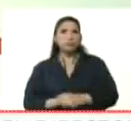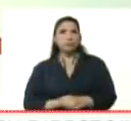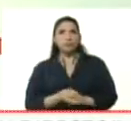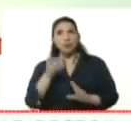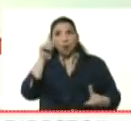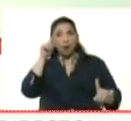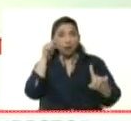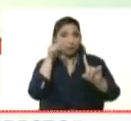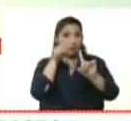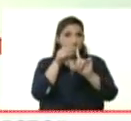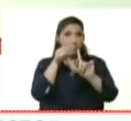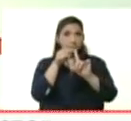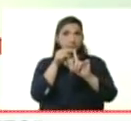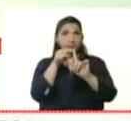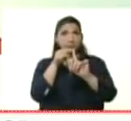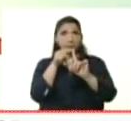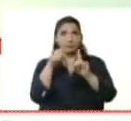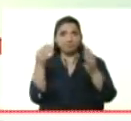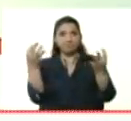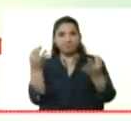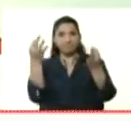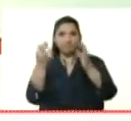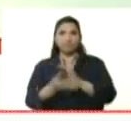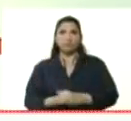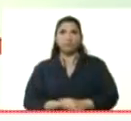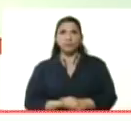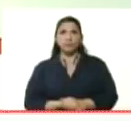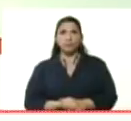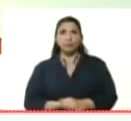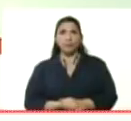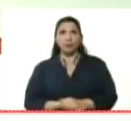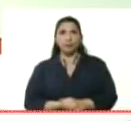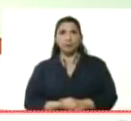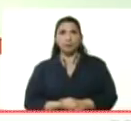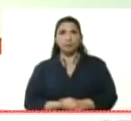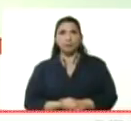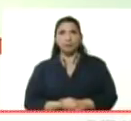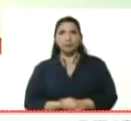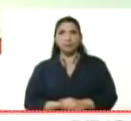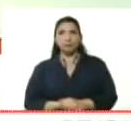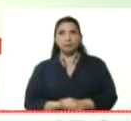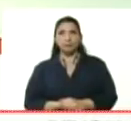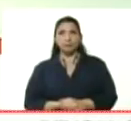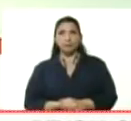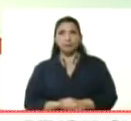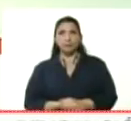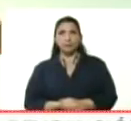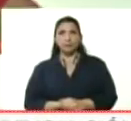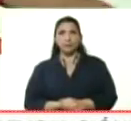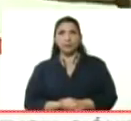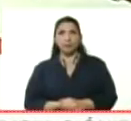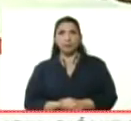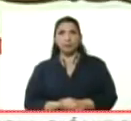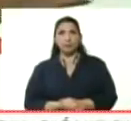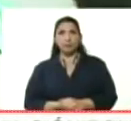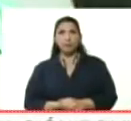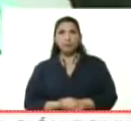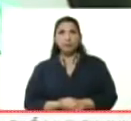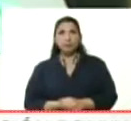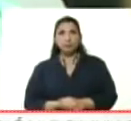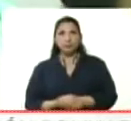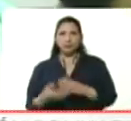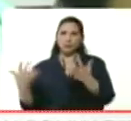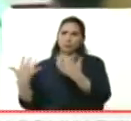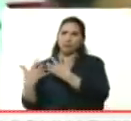Objetivas, reales, ¿no? Todavía dijera Jesús Farías, todavía una pelea por la